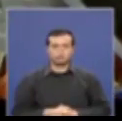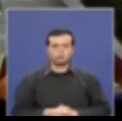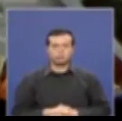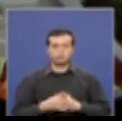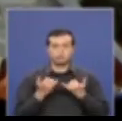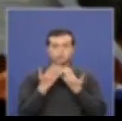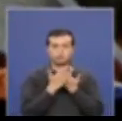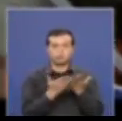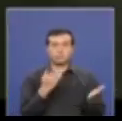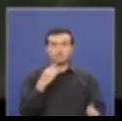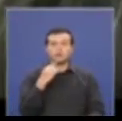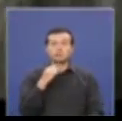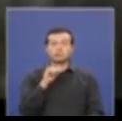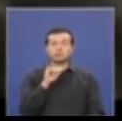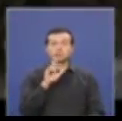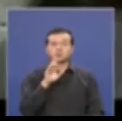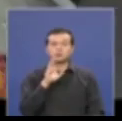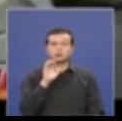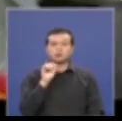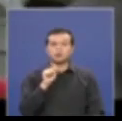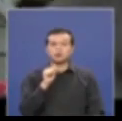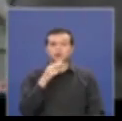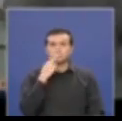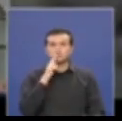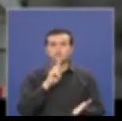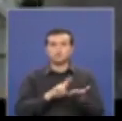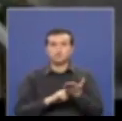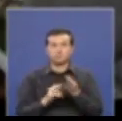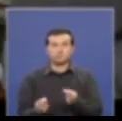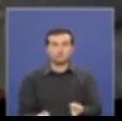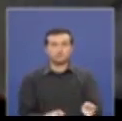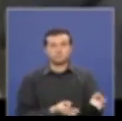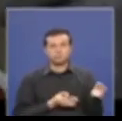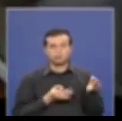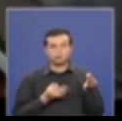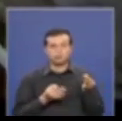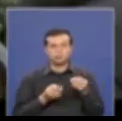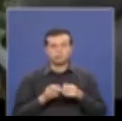Ahí estoy con Yisa, ¿no? Ahí es cuando me da la carta.